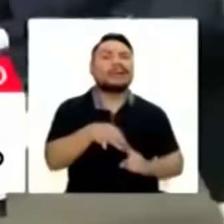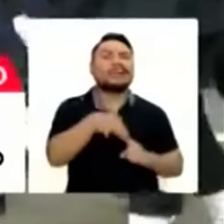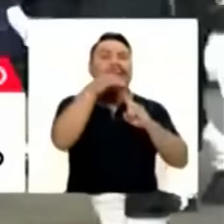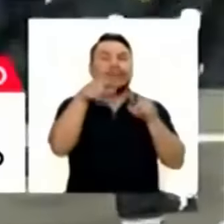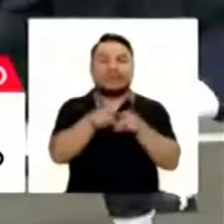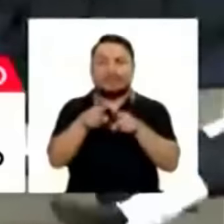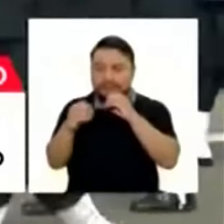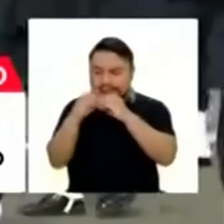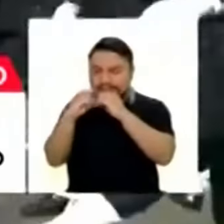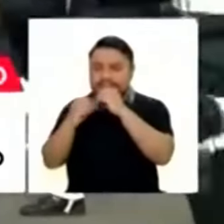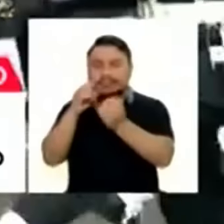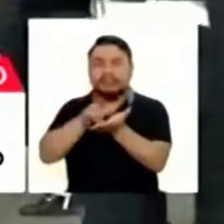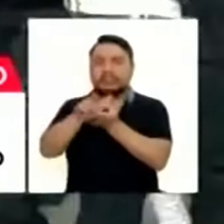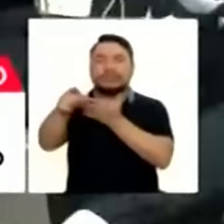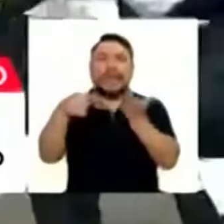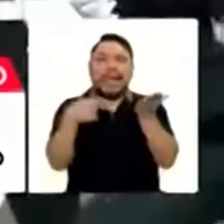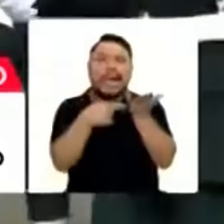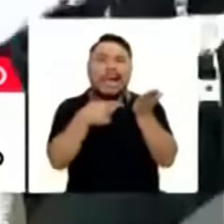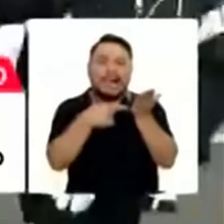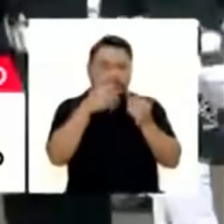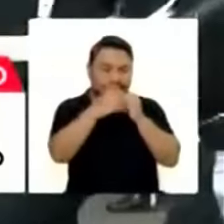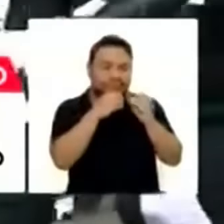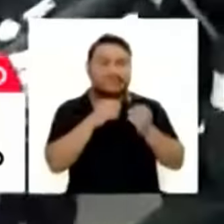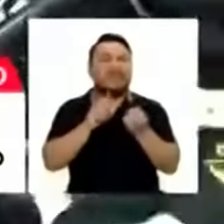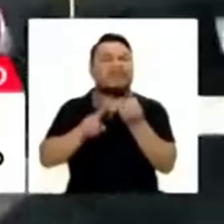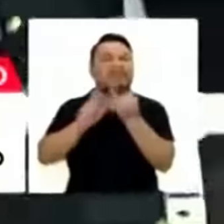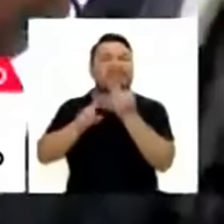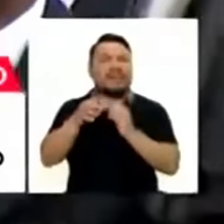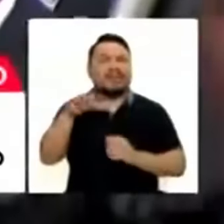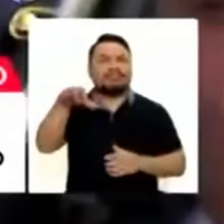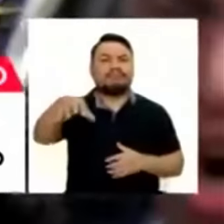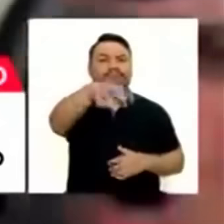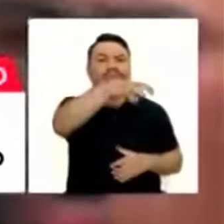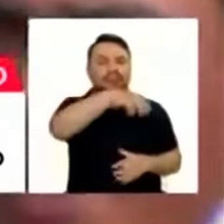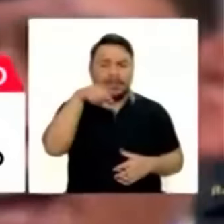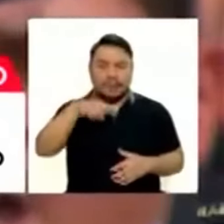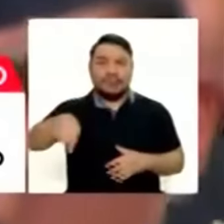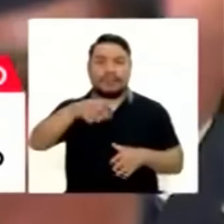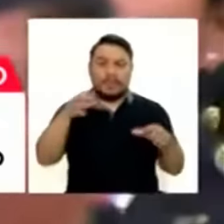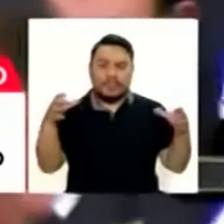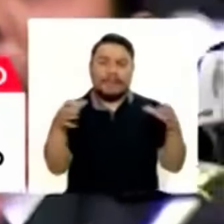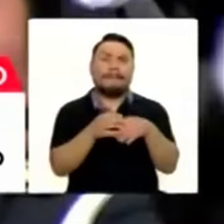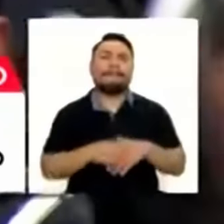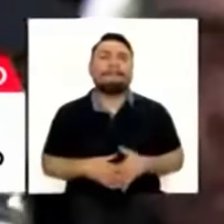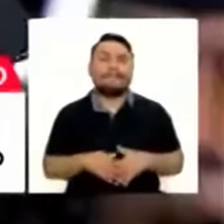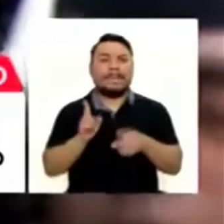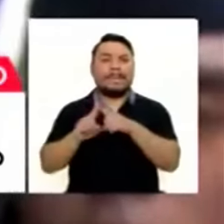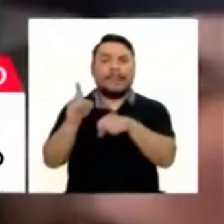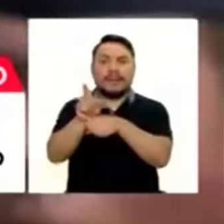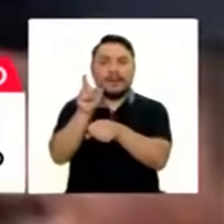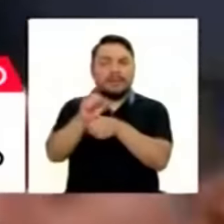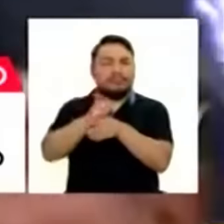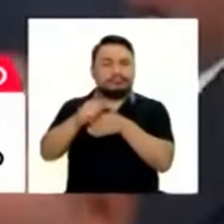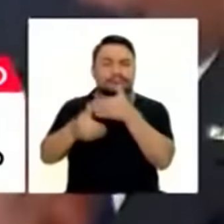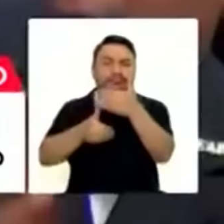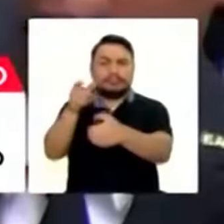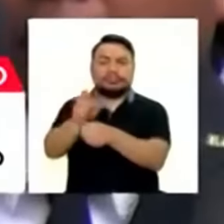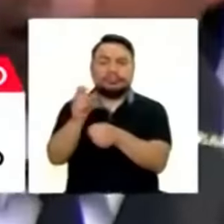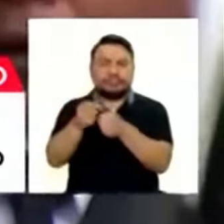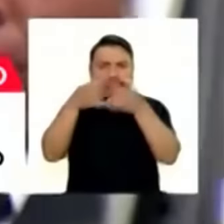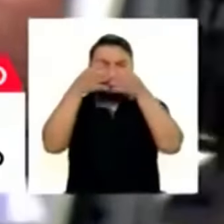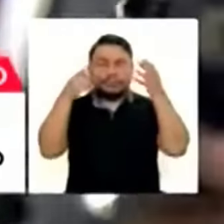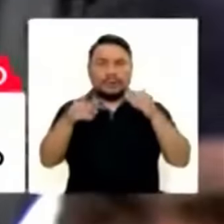ingeniería aeronáutica, electrónica, entre otras especialidades, mediante una instrucción académica y un entrenamiento militar de